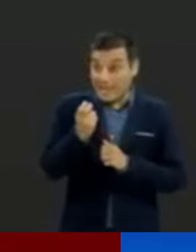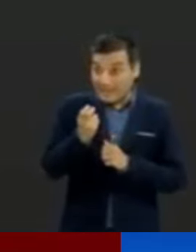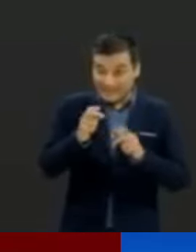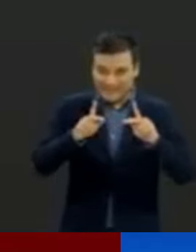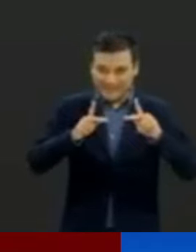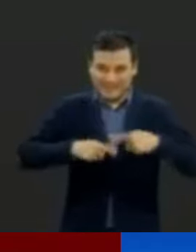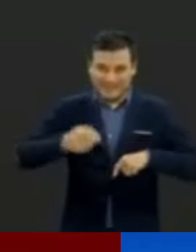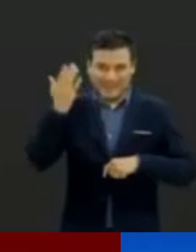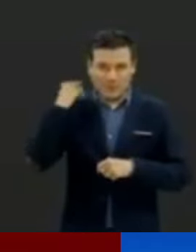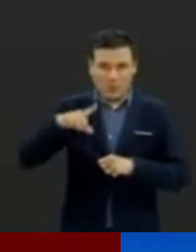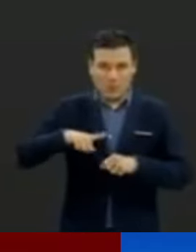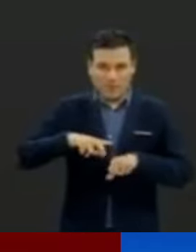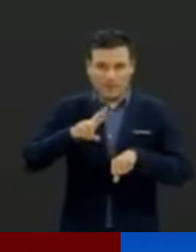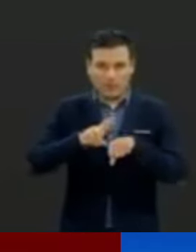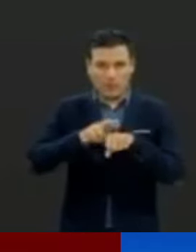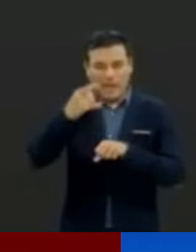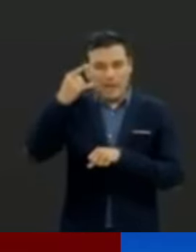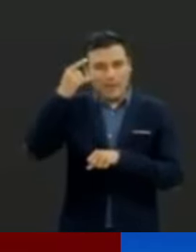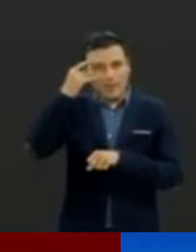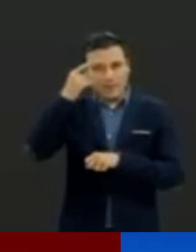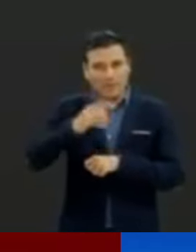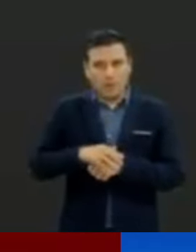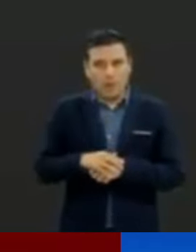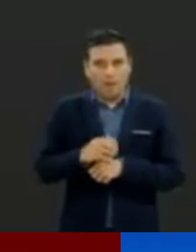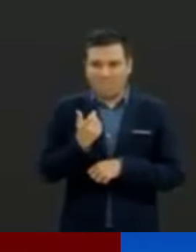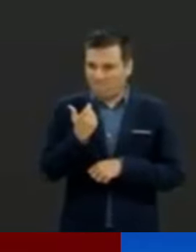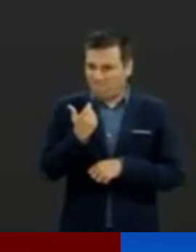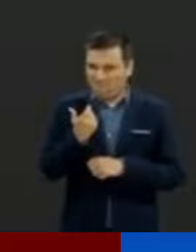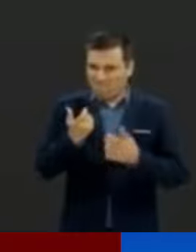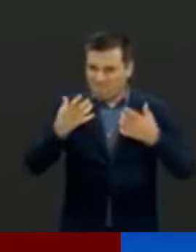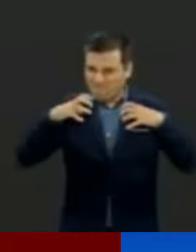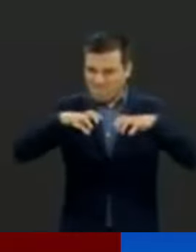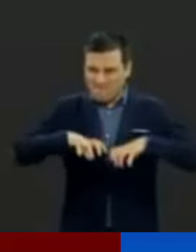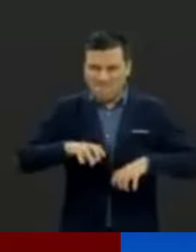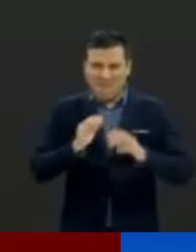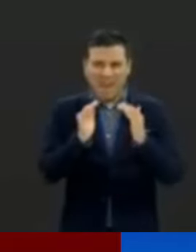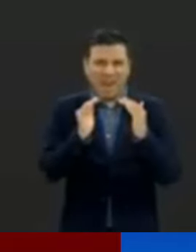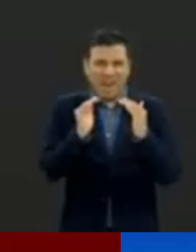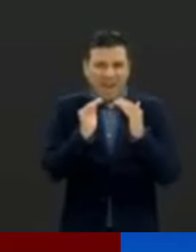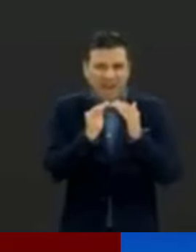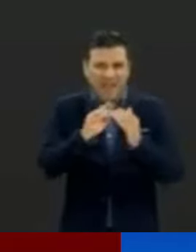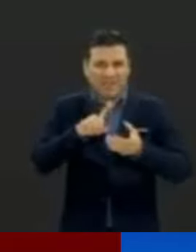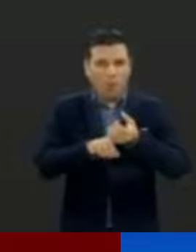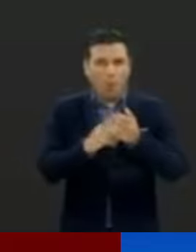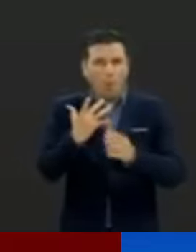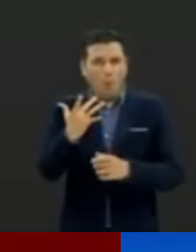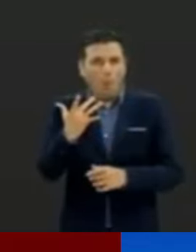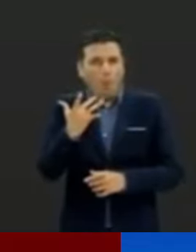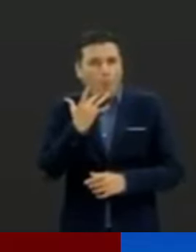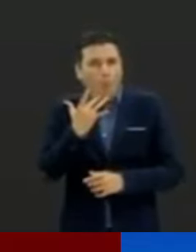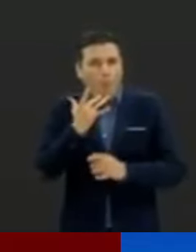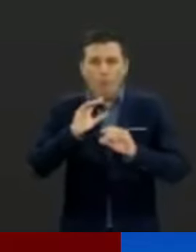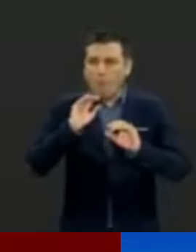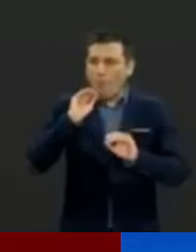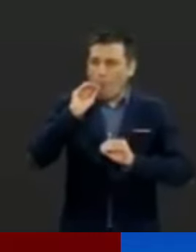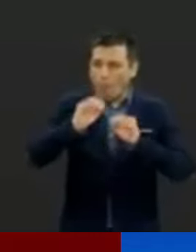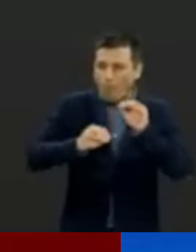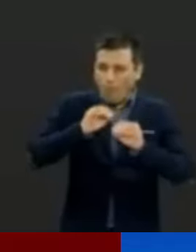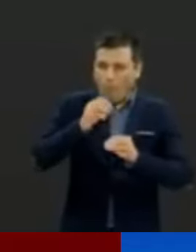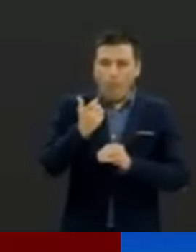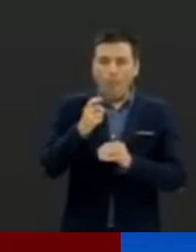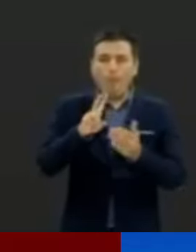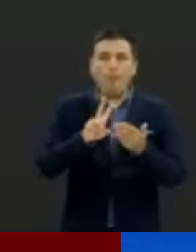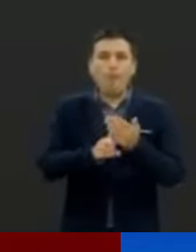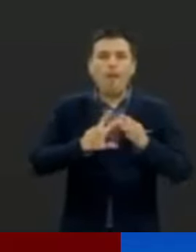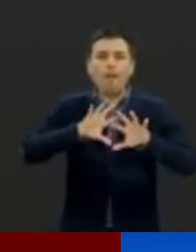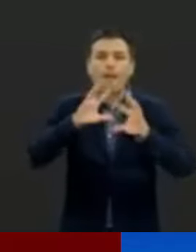gubernatura de Campeche se convirtió en multimillonario, con una casa llena de lujos y extravagancias, cuyo valor se